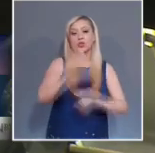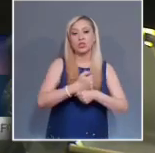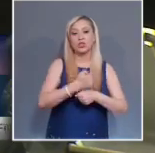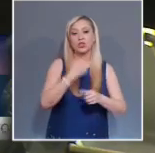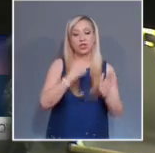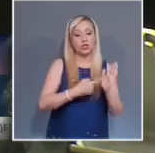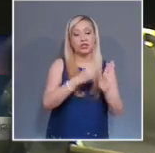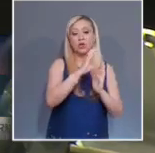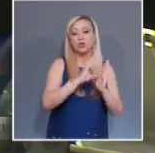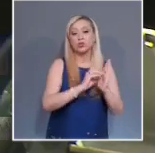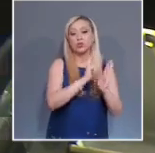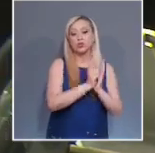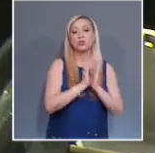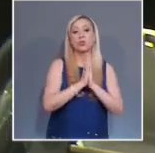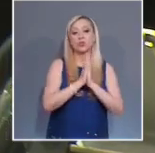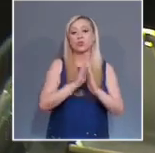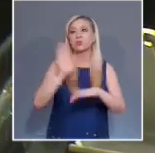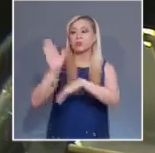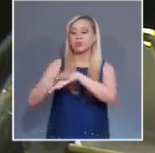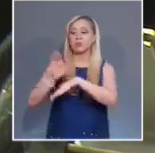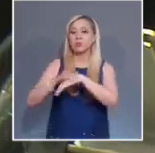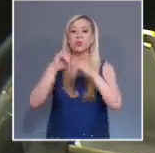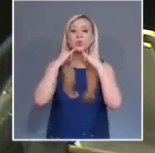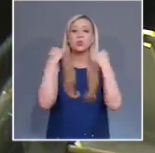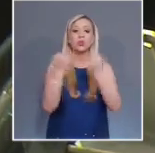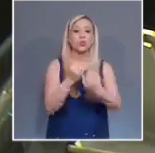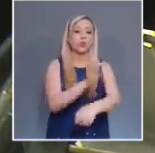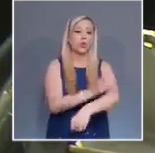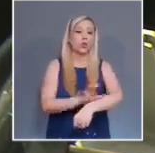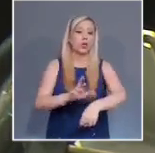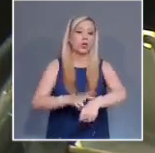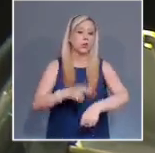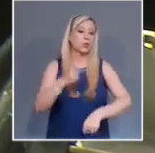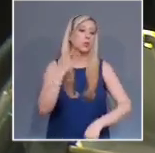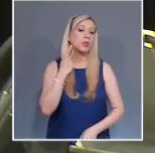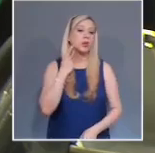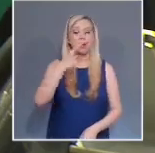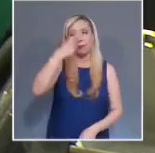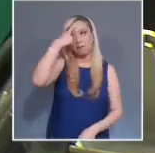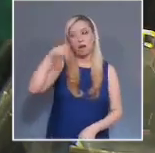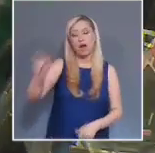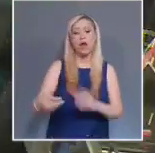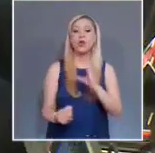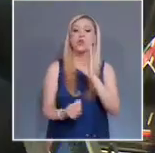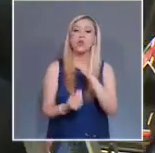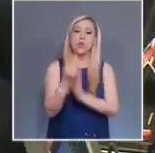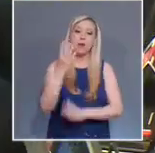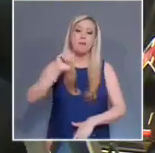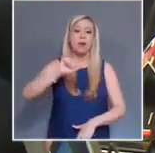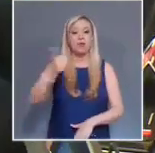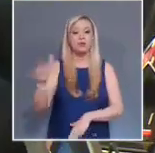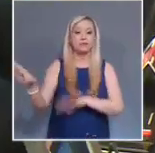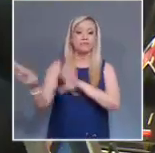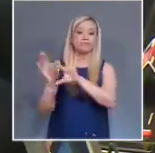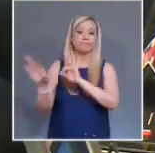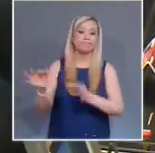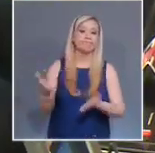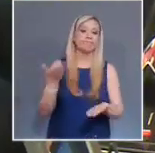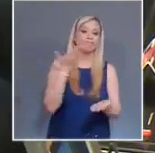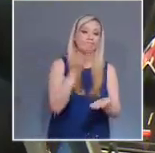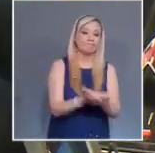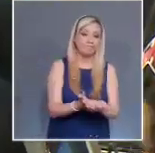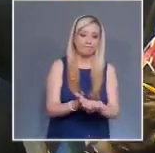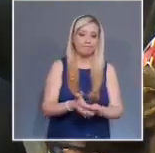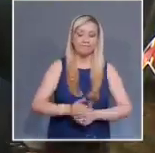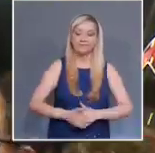la Junta de Coordinación Política para que haga una nueva propuesta. Por la tarde de este jueves,